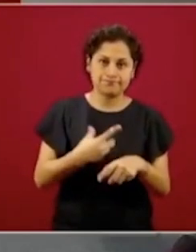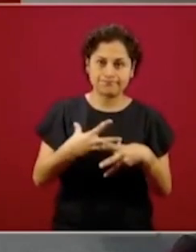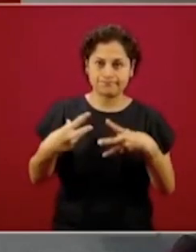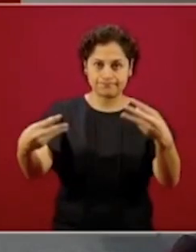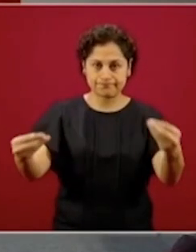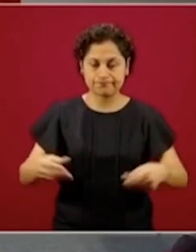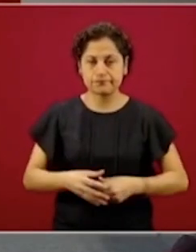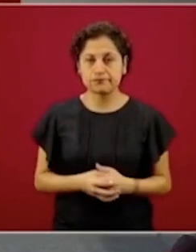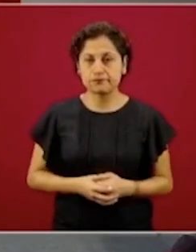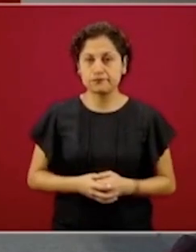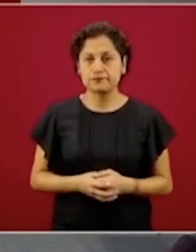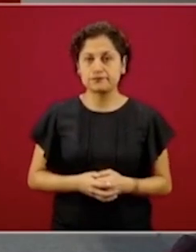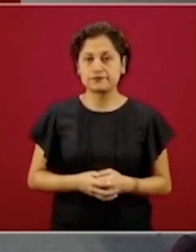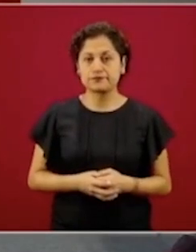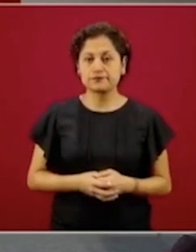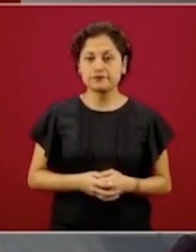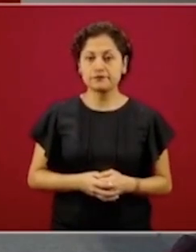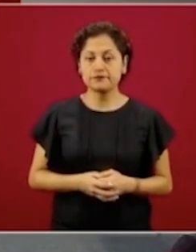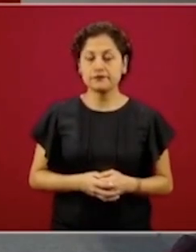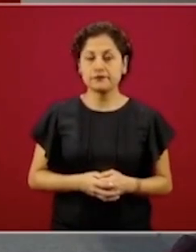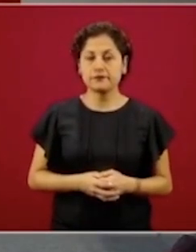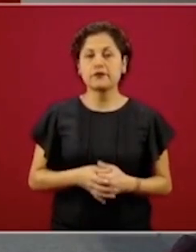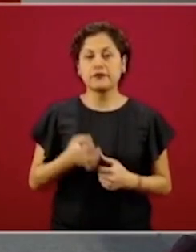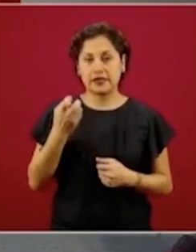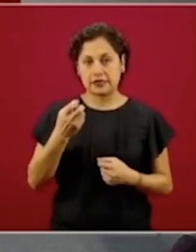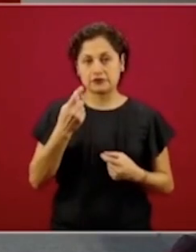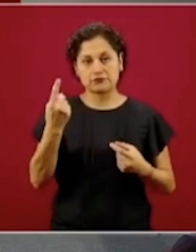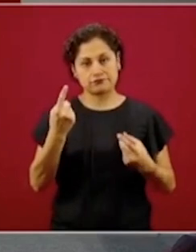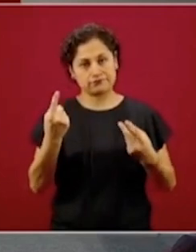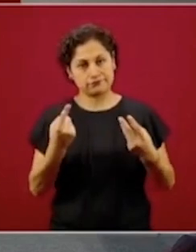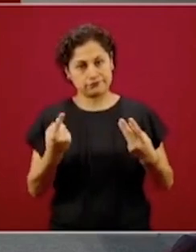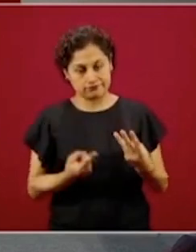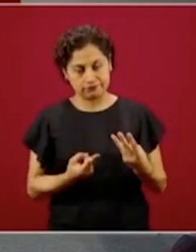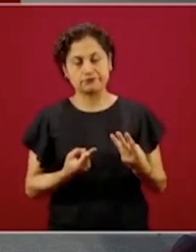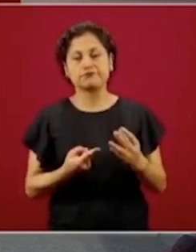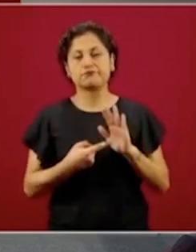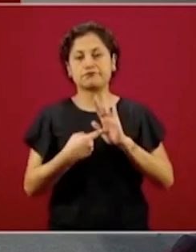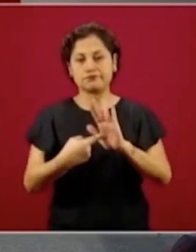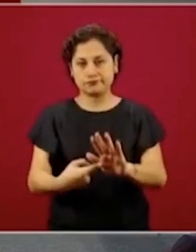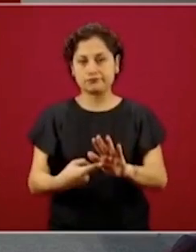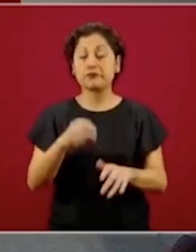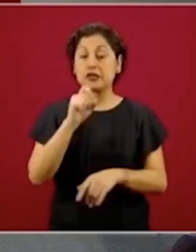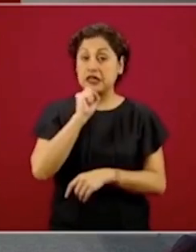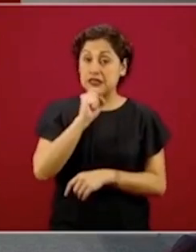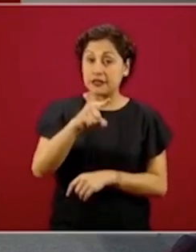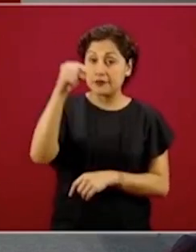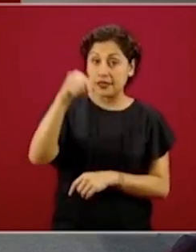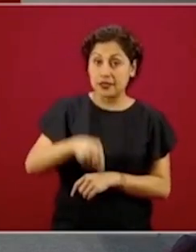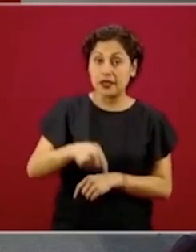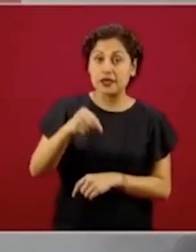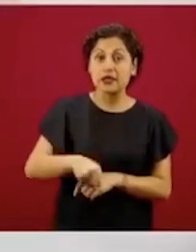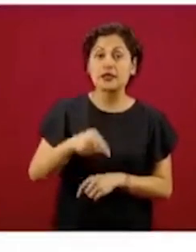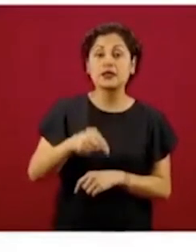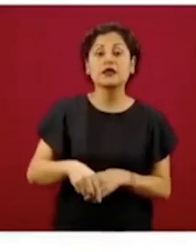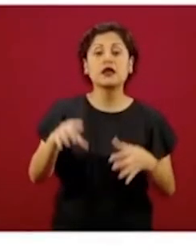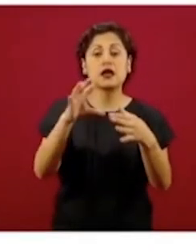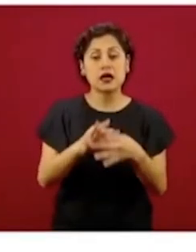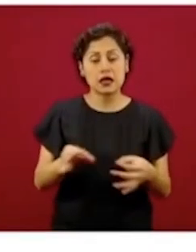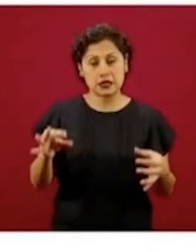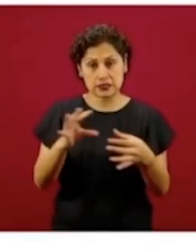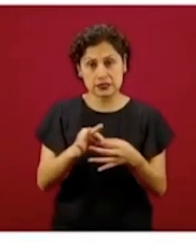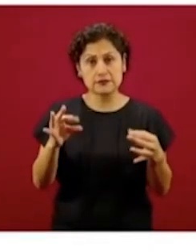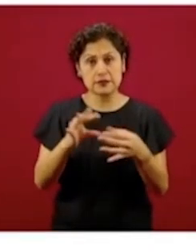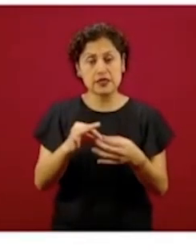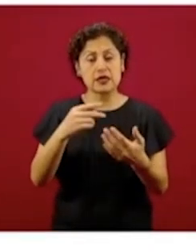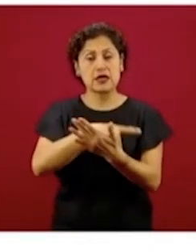Pero no solamente hemos acá en estas conferencias hablado ni de crédito a la palabra o el crédito solidario, también hemos hablado del